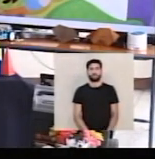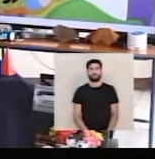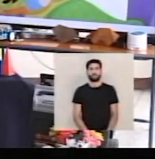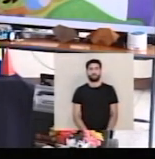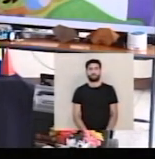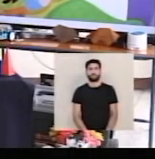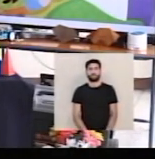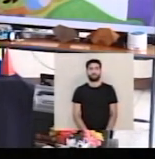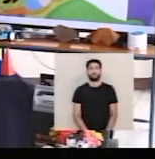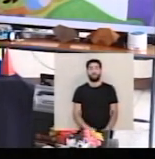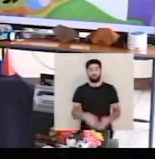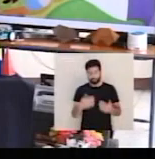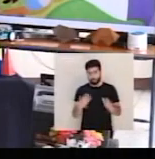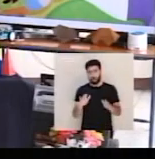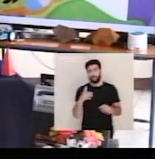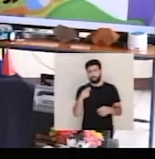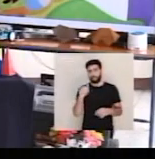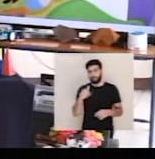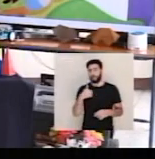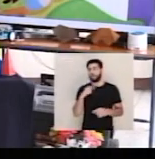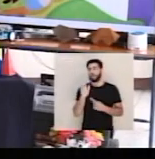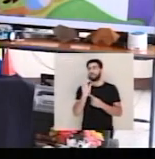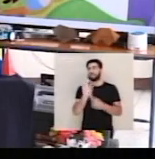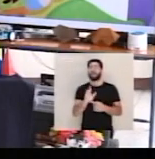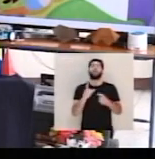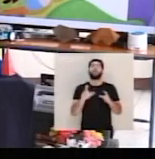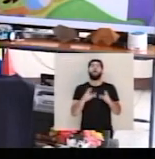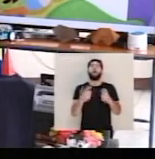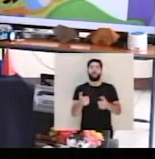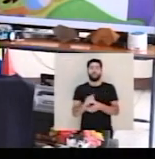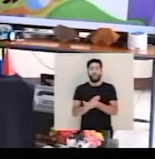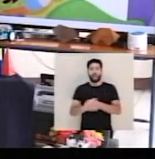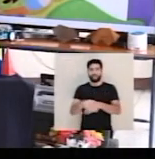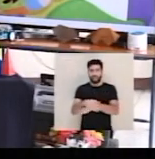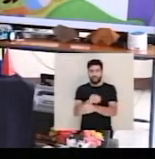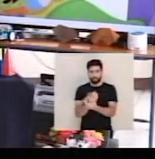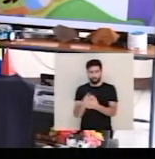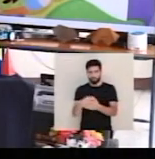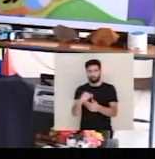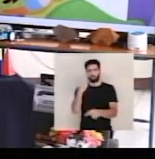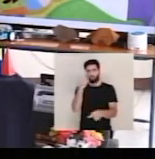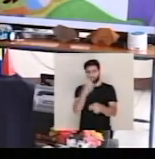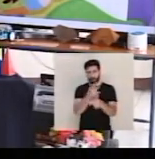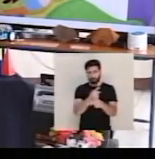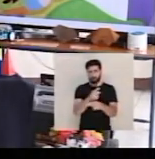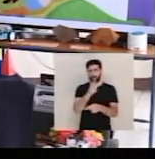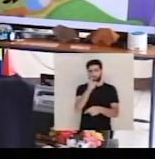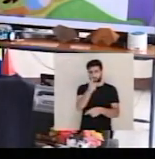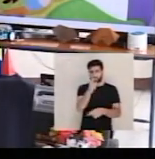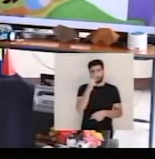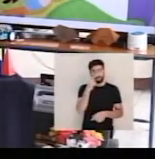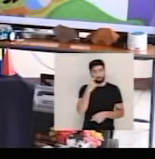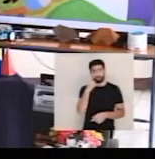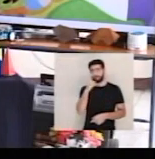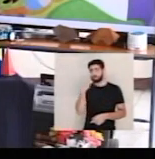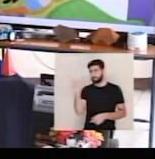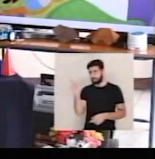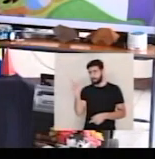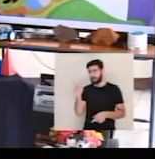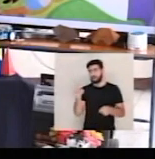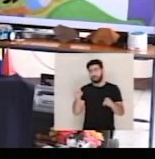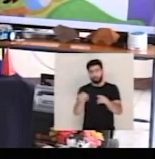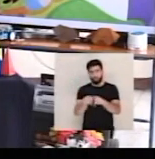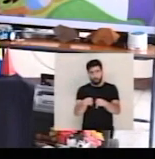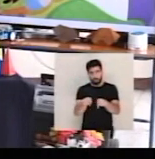Muy bien. A ver, voy a enseñarte la forma correcta de un lavado de manos. Vamos a poner nuestras